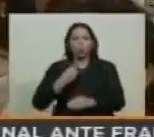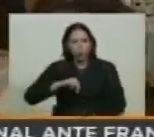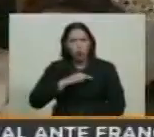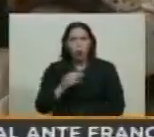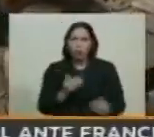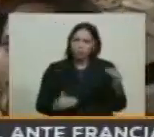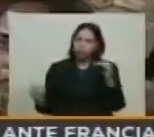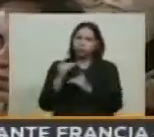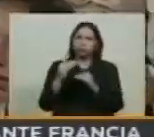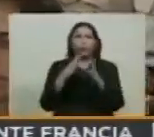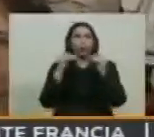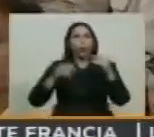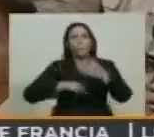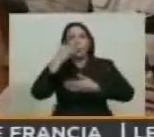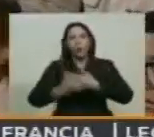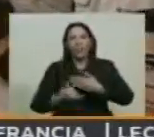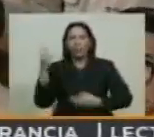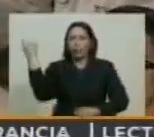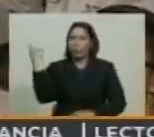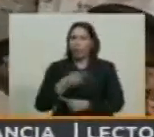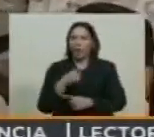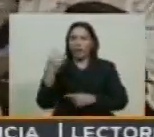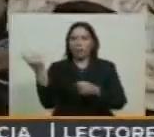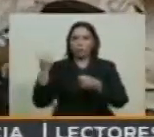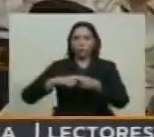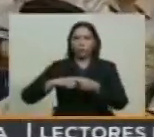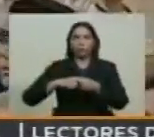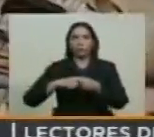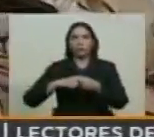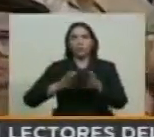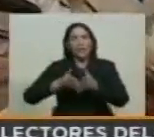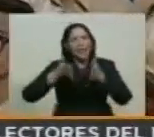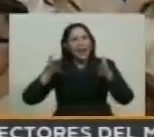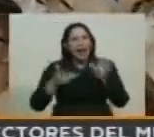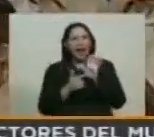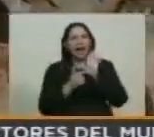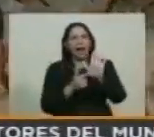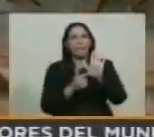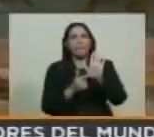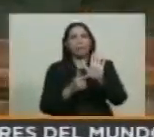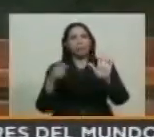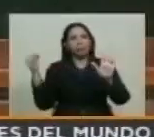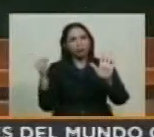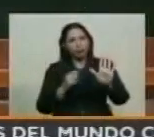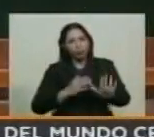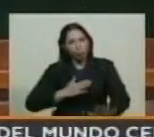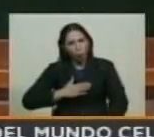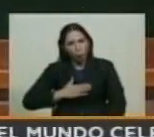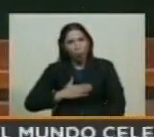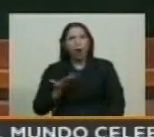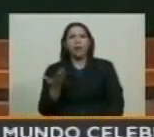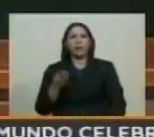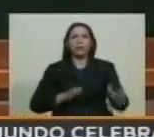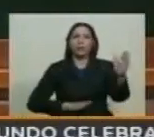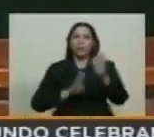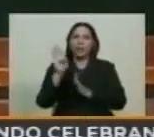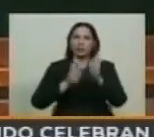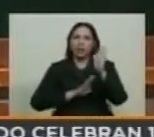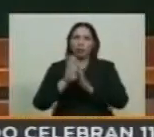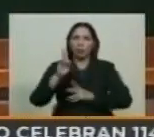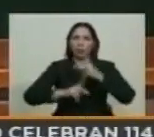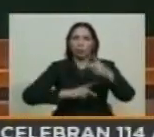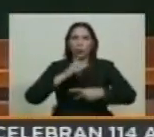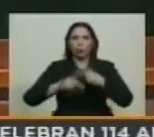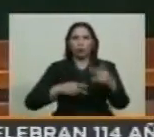Todos esos proyectos deben incorporarse como un gran ejemplo de que sí se puede al desarrollo productivo